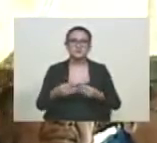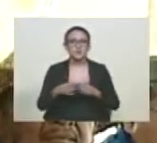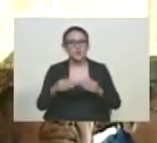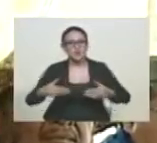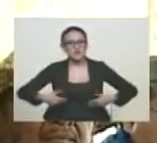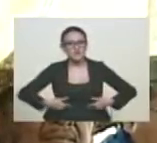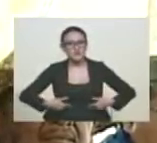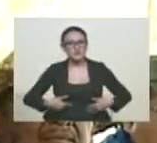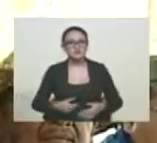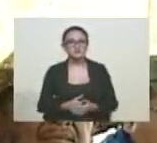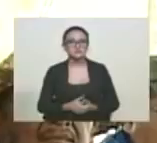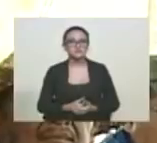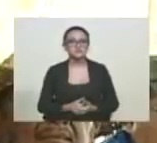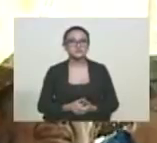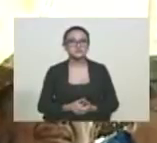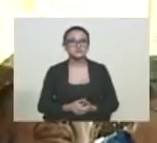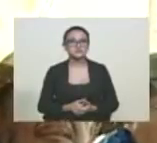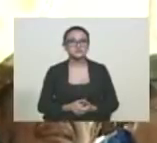estos esfuerzos